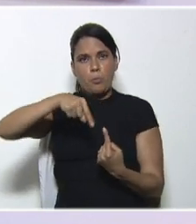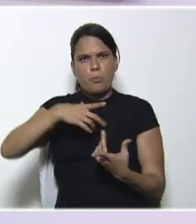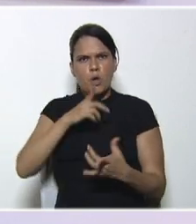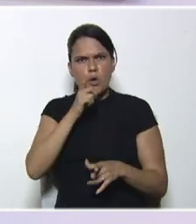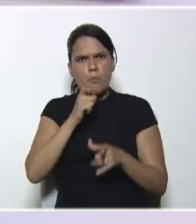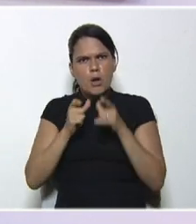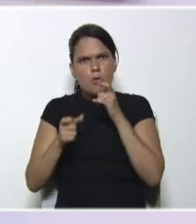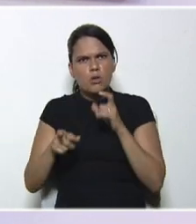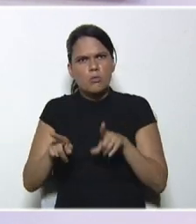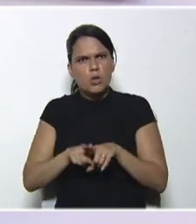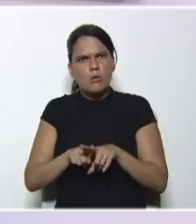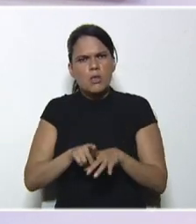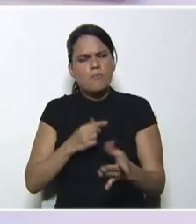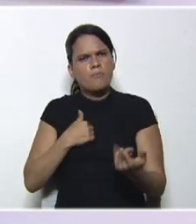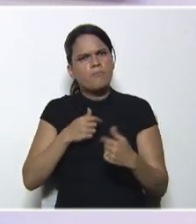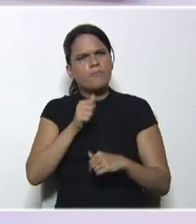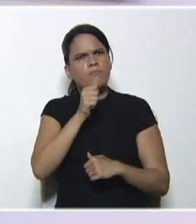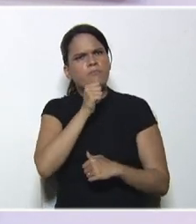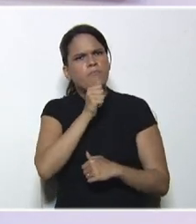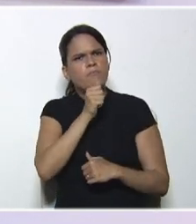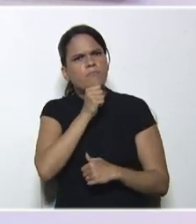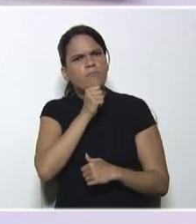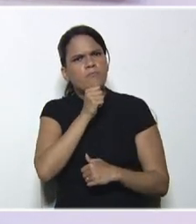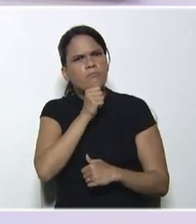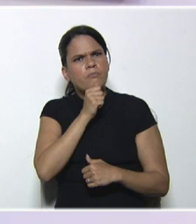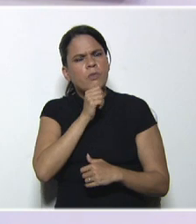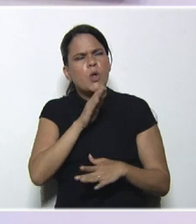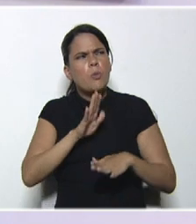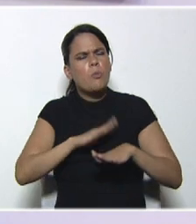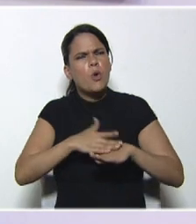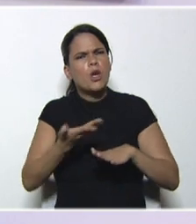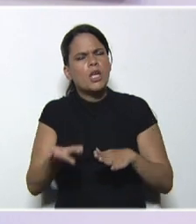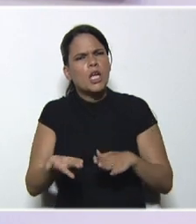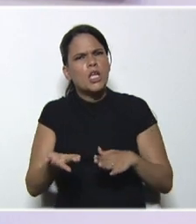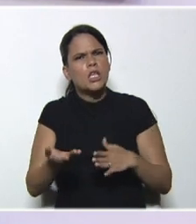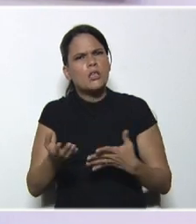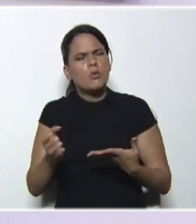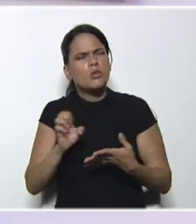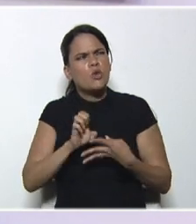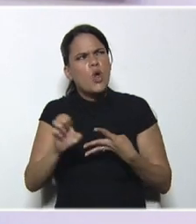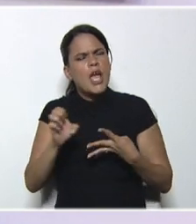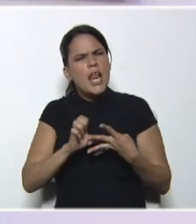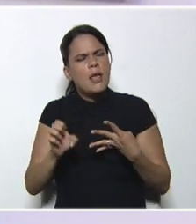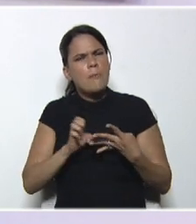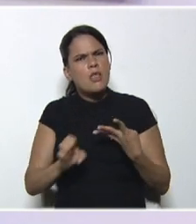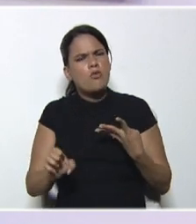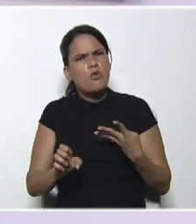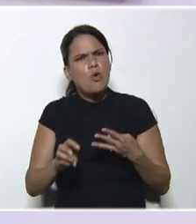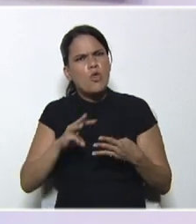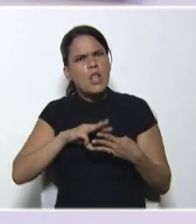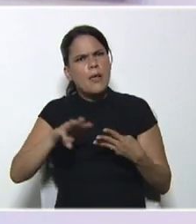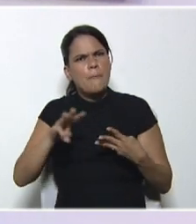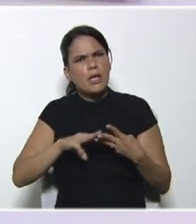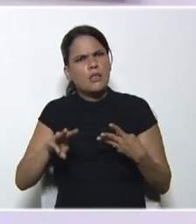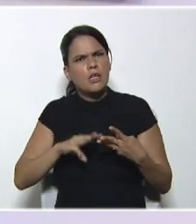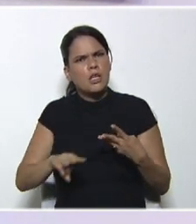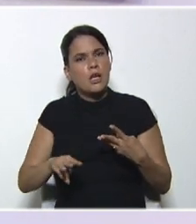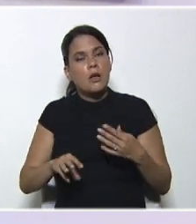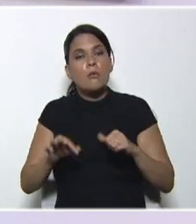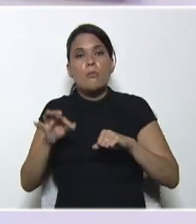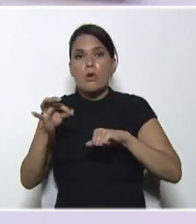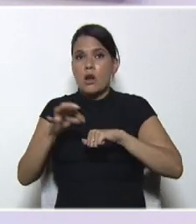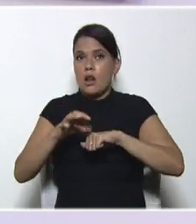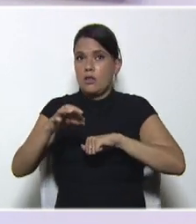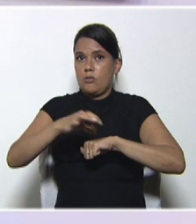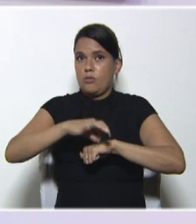también quién o por qué está compuesta la materia. Pues por el átomo. Acá